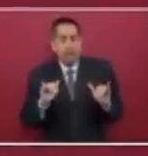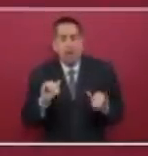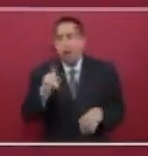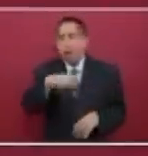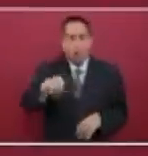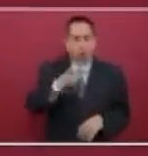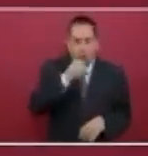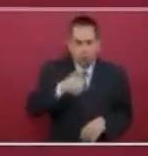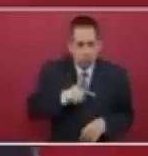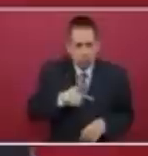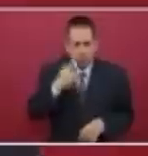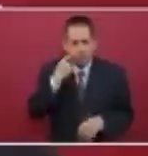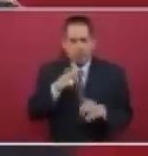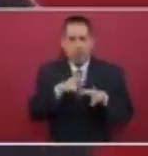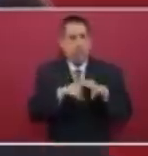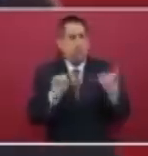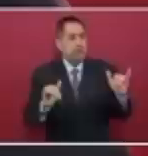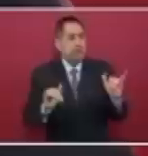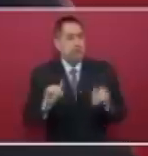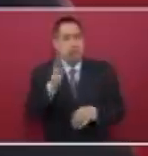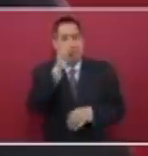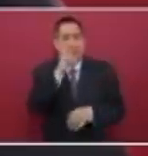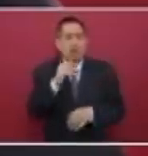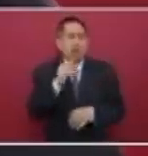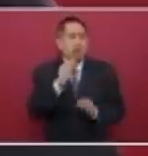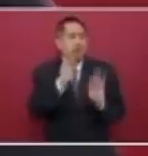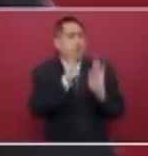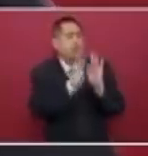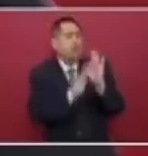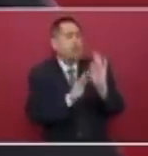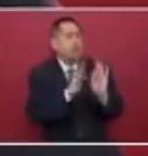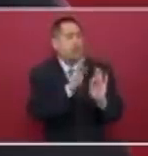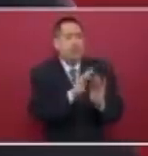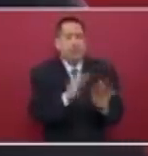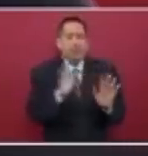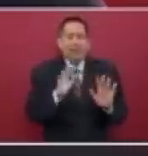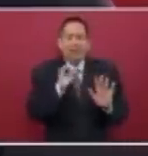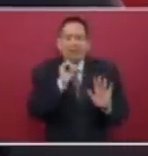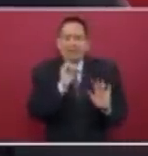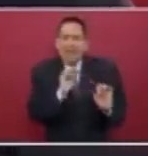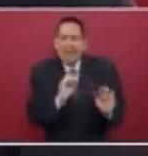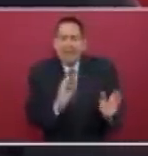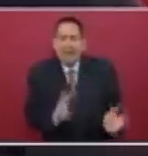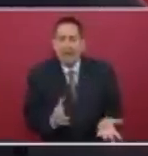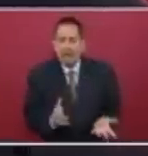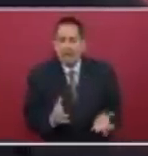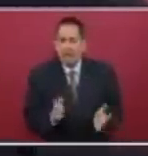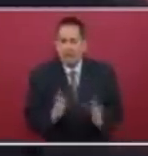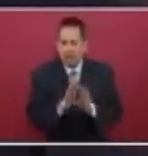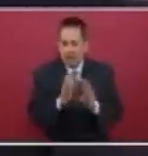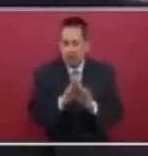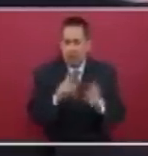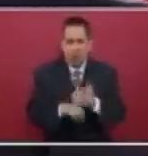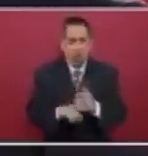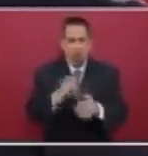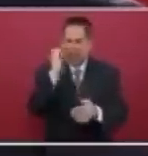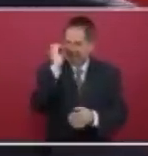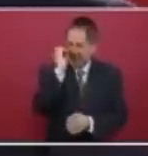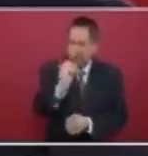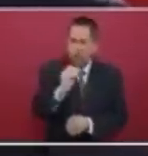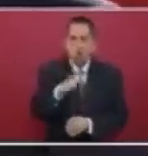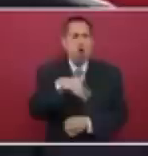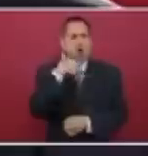gustó ni con el pétalo de una rosa entonces cuando hablamos de cero corrupción cero impunidad es